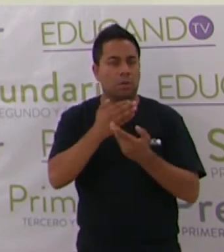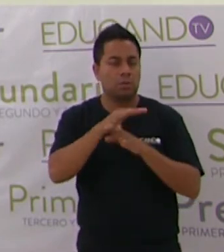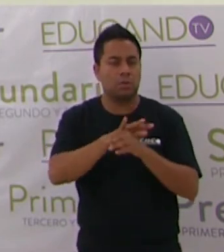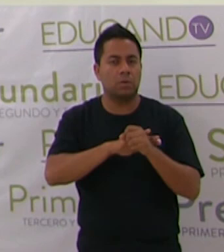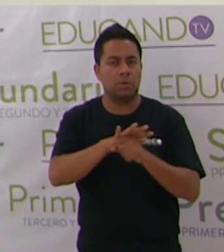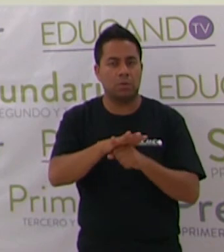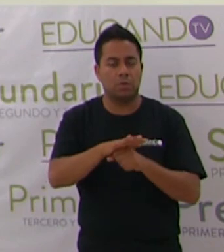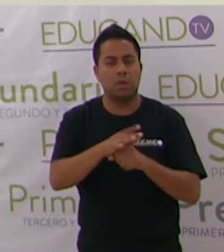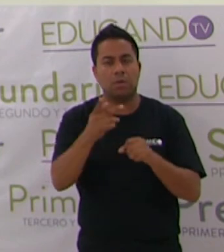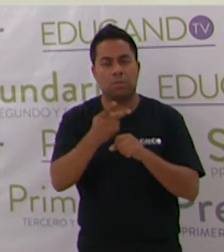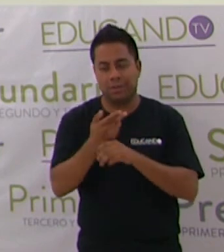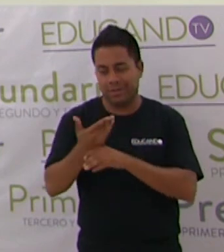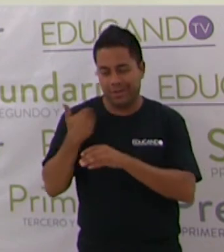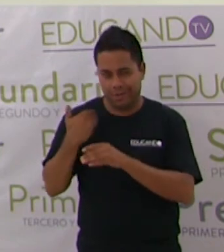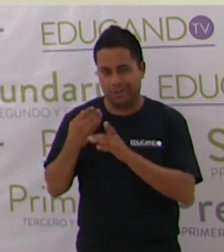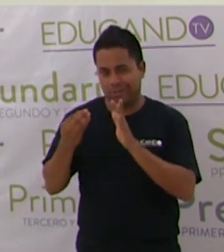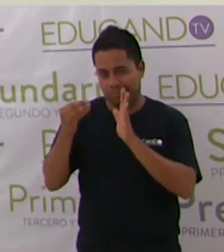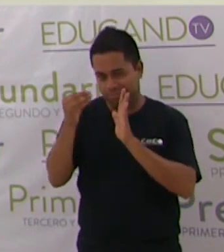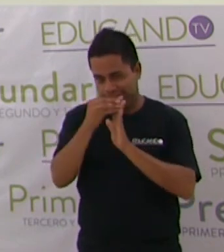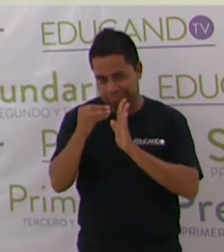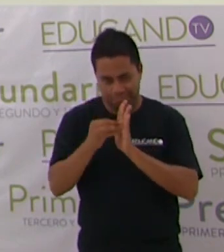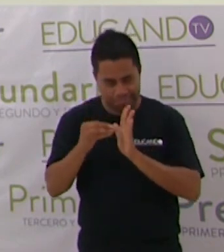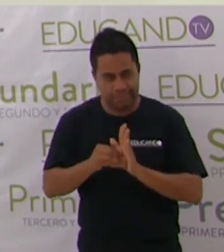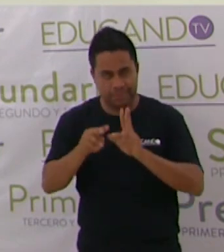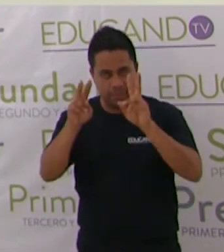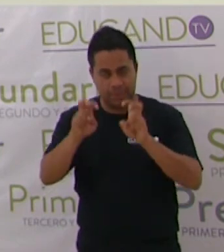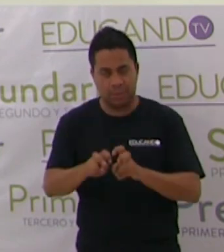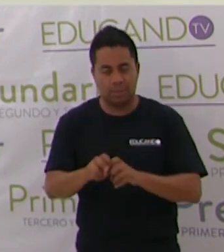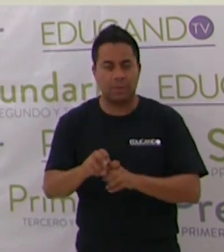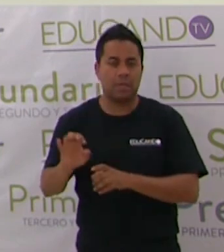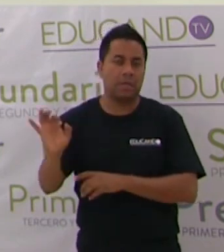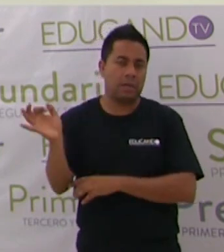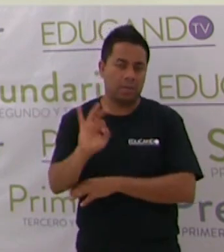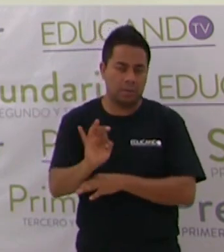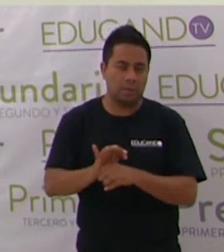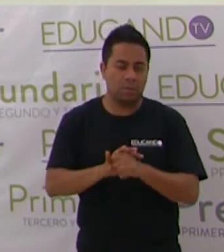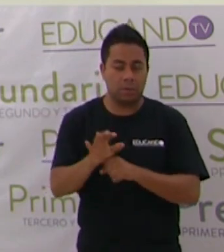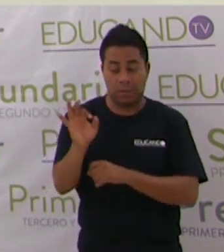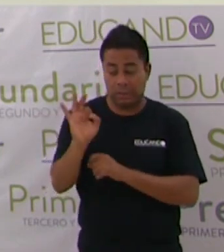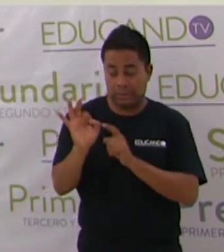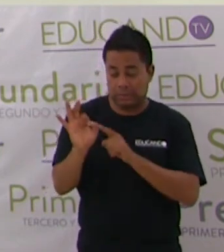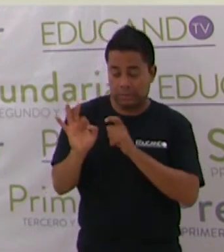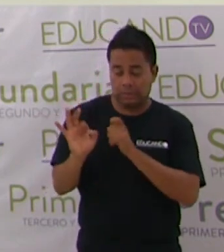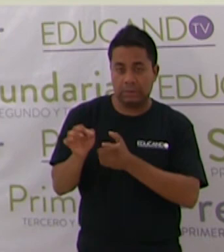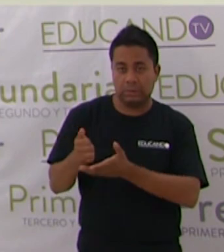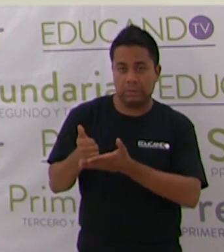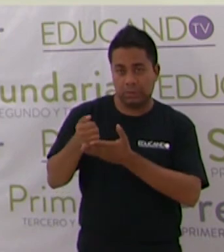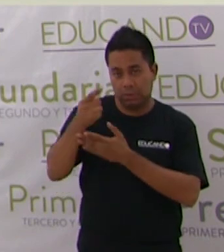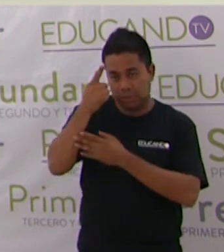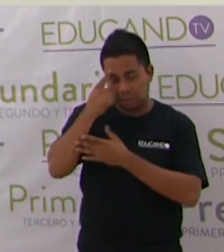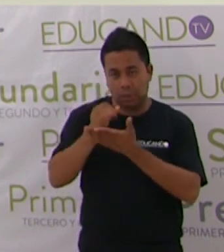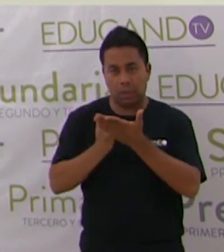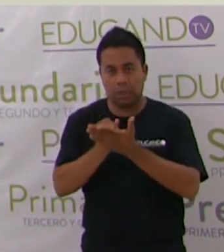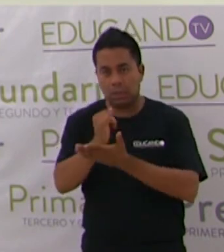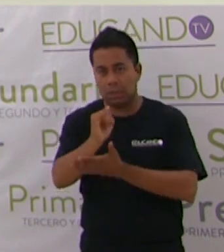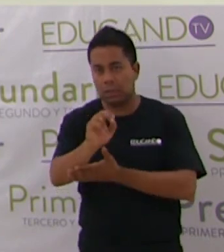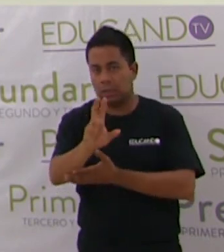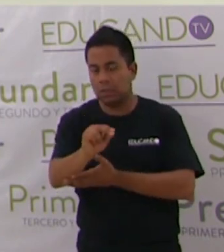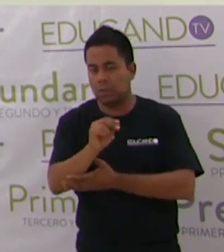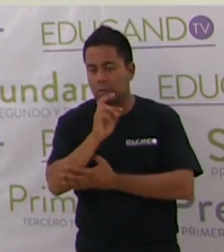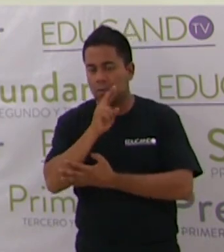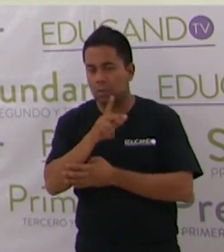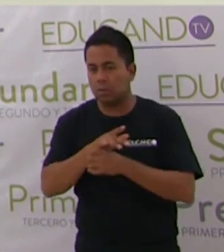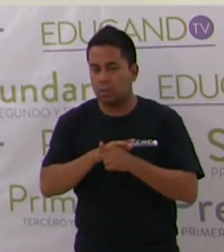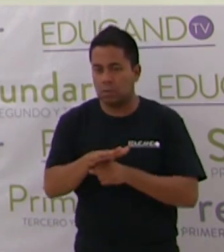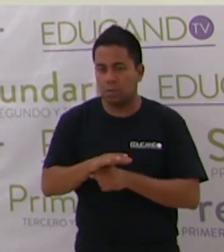los fenómenos anteriores. Y la probabilidad nos ayuda a tomar mejores decisiones. ¿Qué